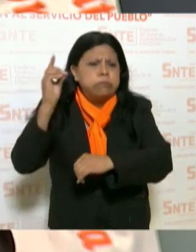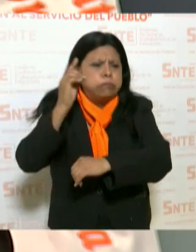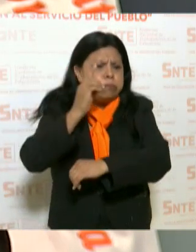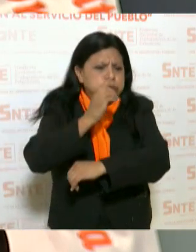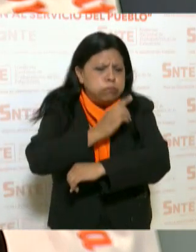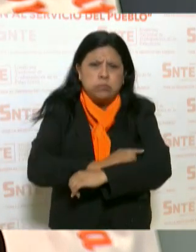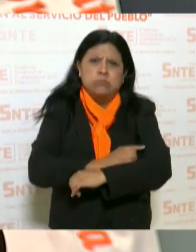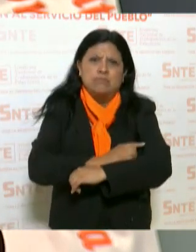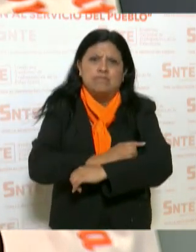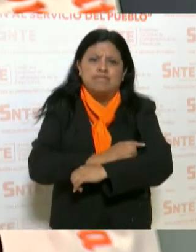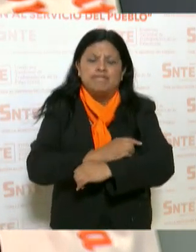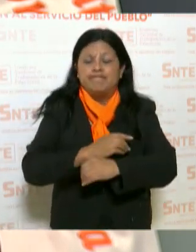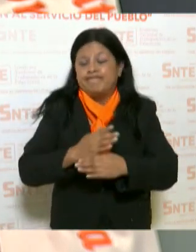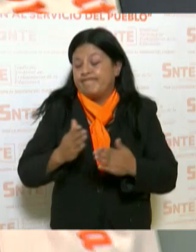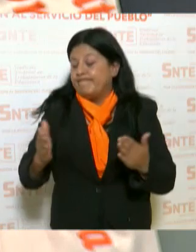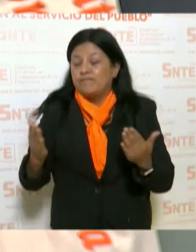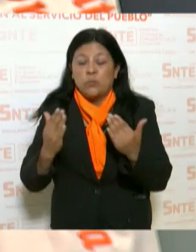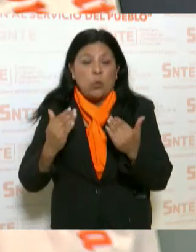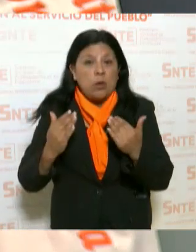y mucho menos otras